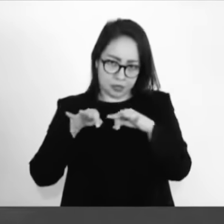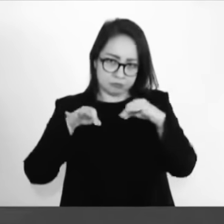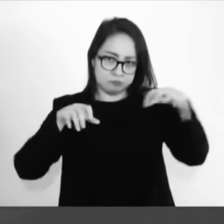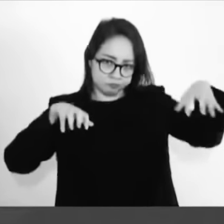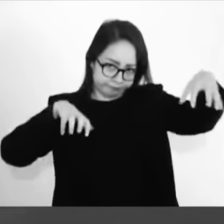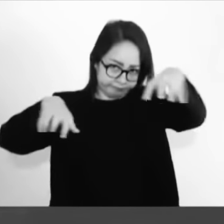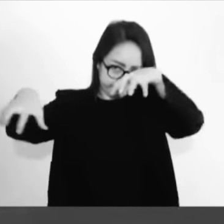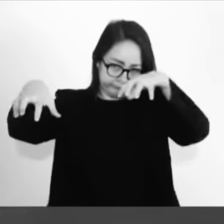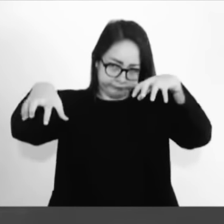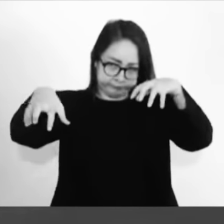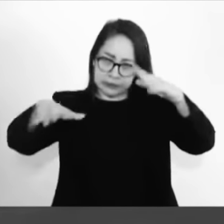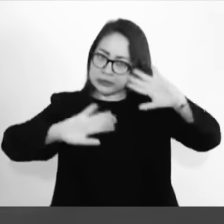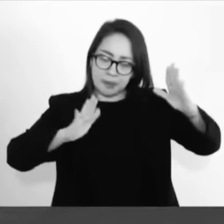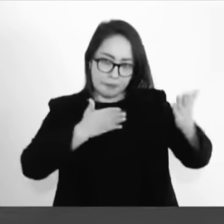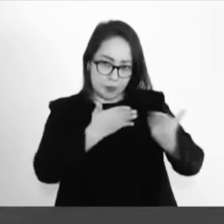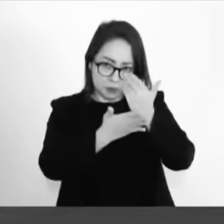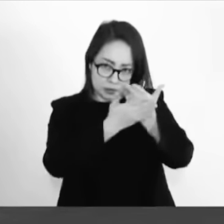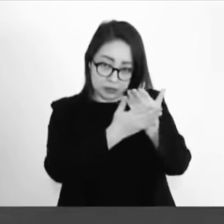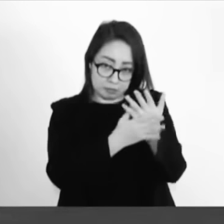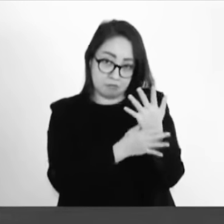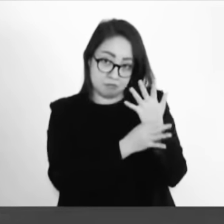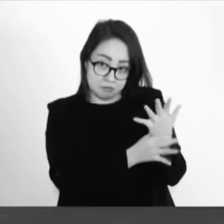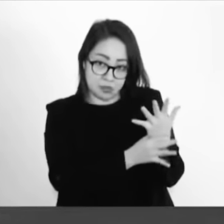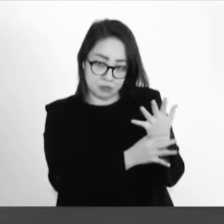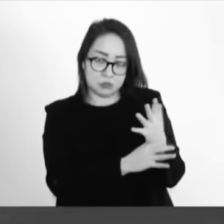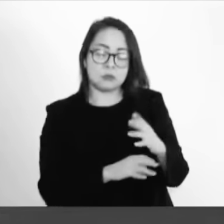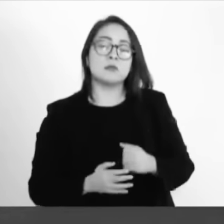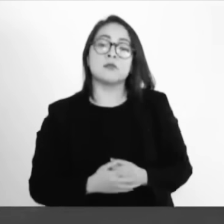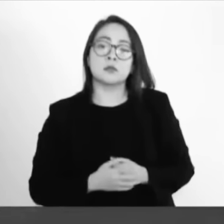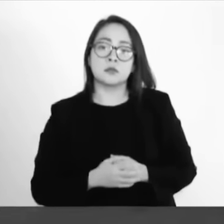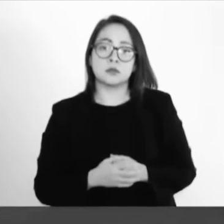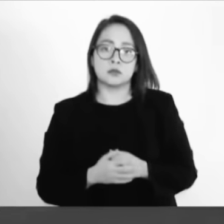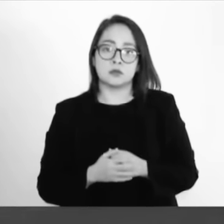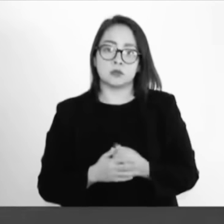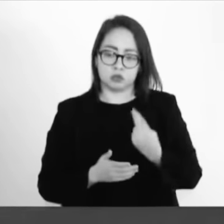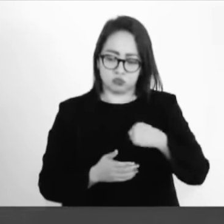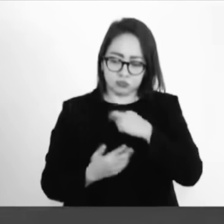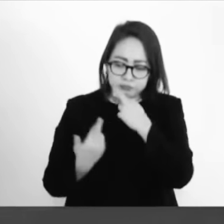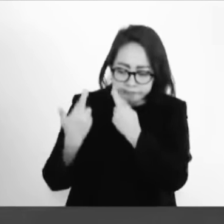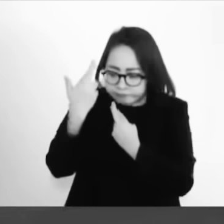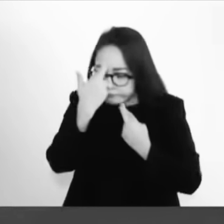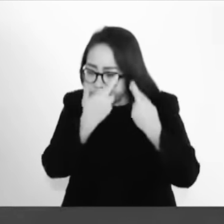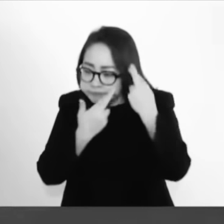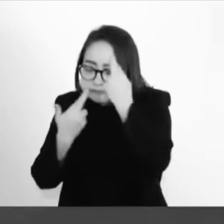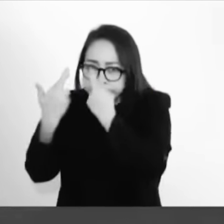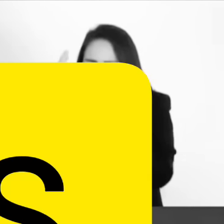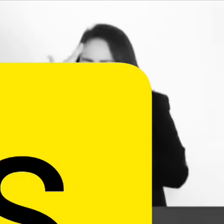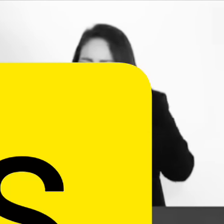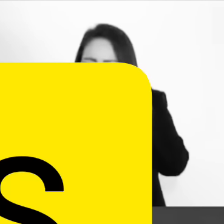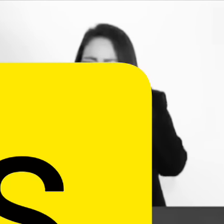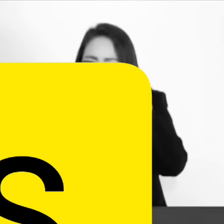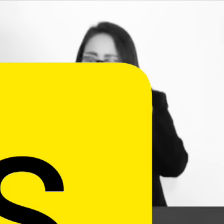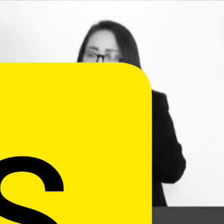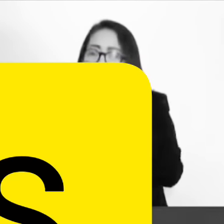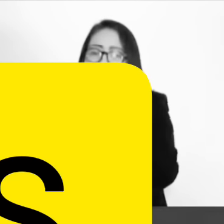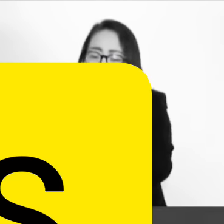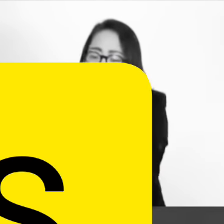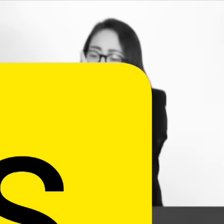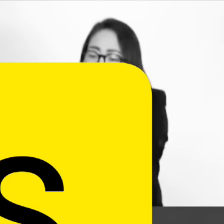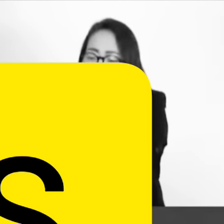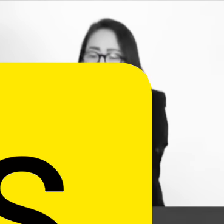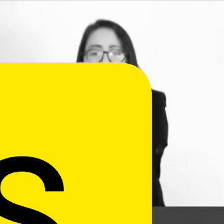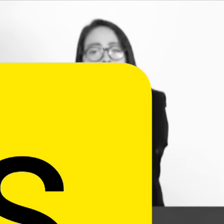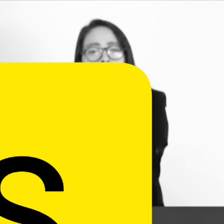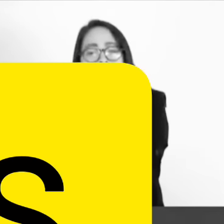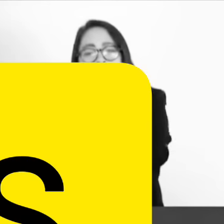Vamos a revisar la contrarreforma laboral de Zedillo, la de